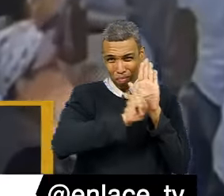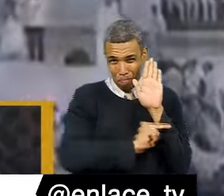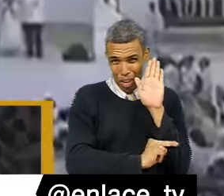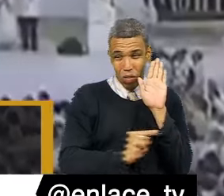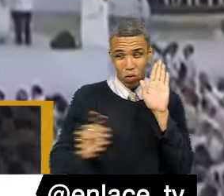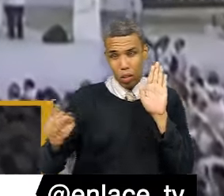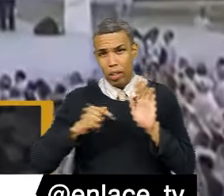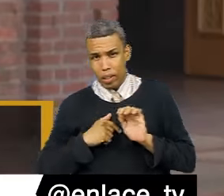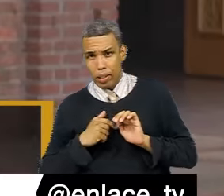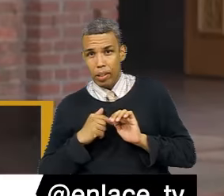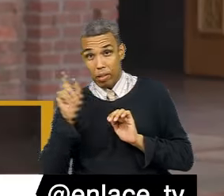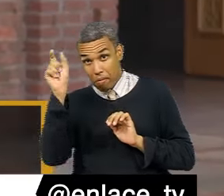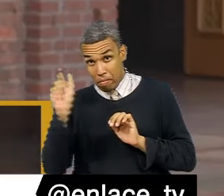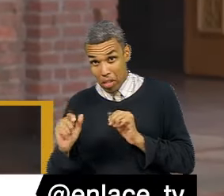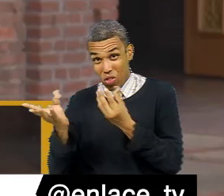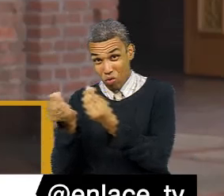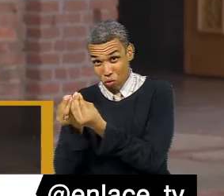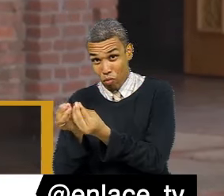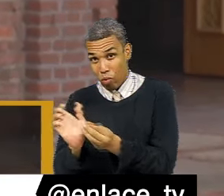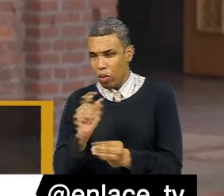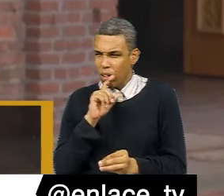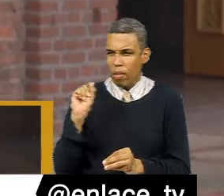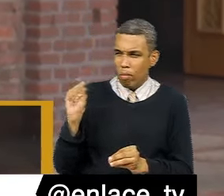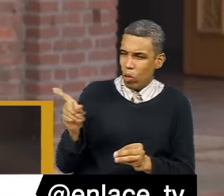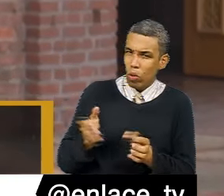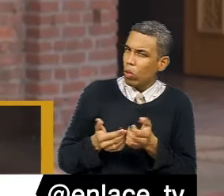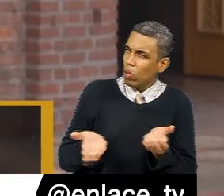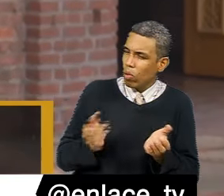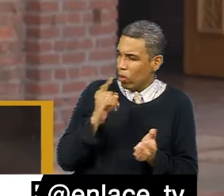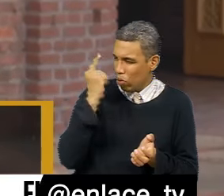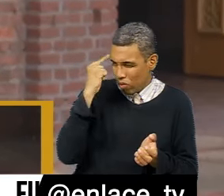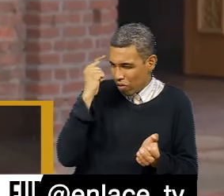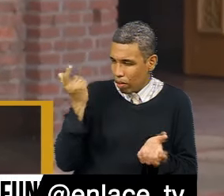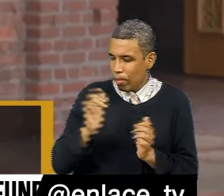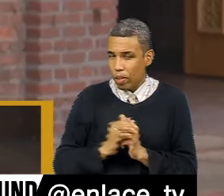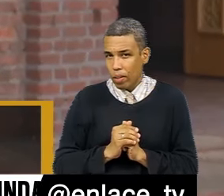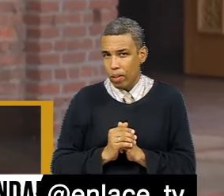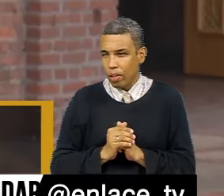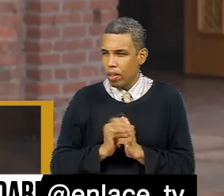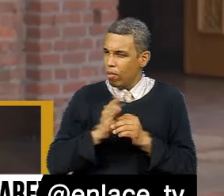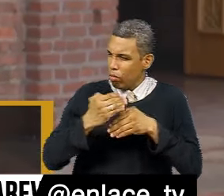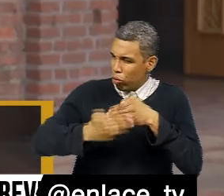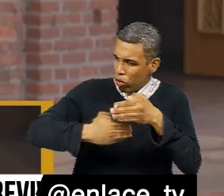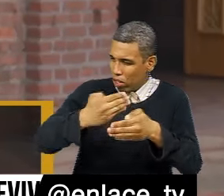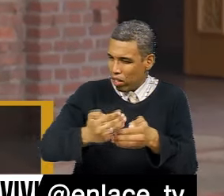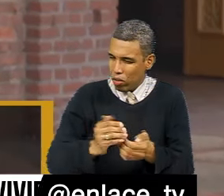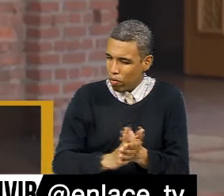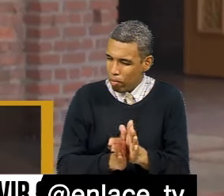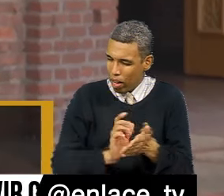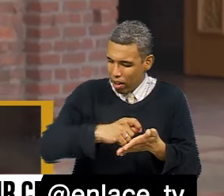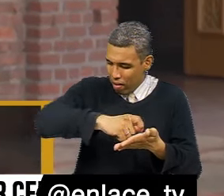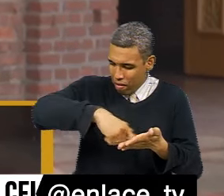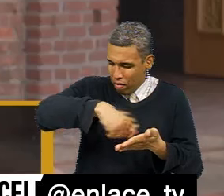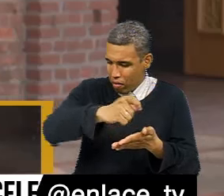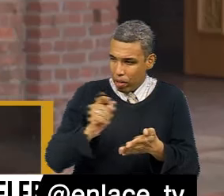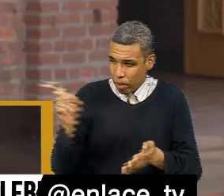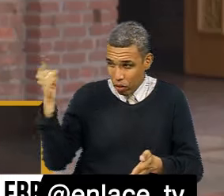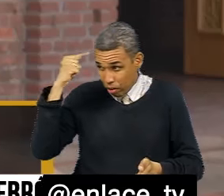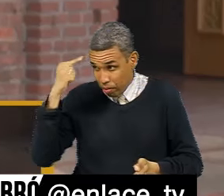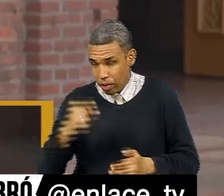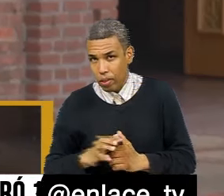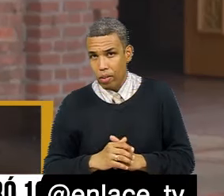Campos responde al respecto. Yo siento que es una gran oportunidad para el país, para los colombianos, de abrazar el ideal